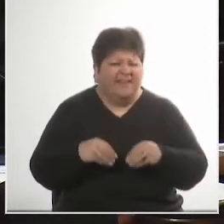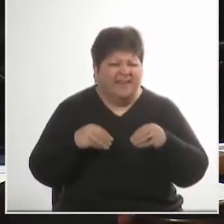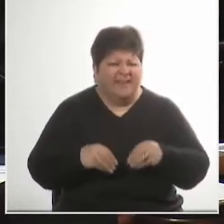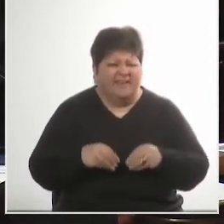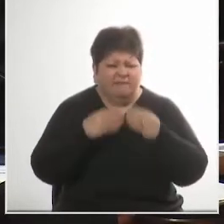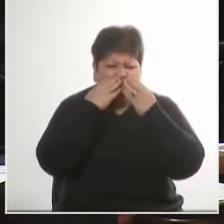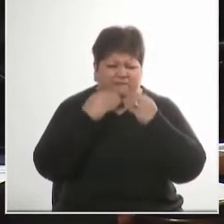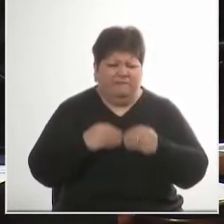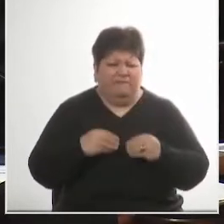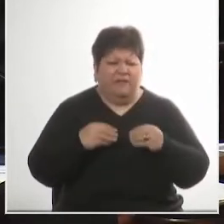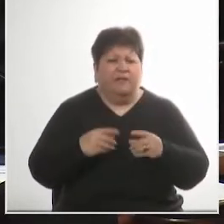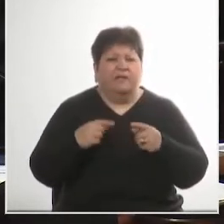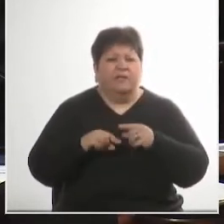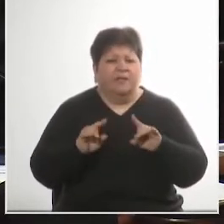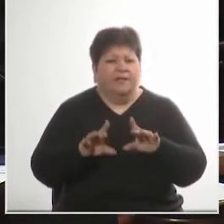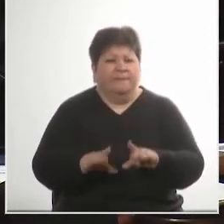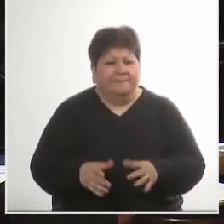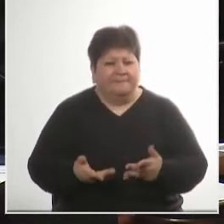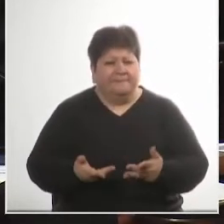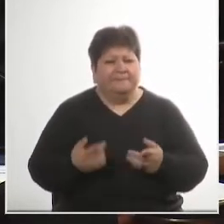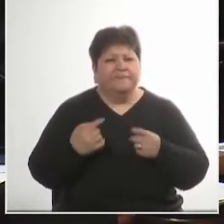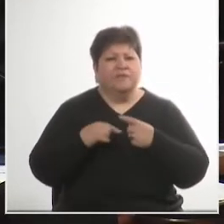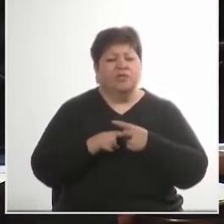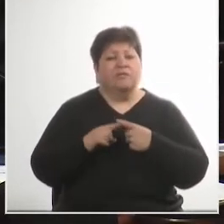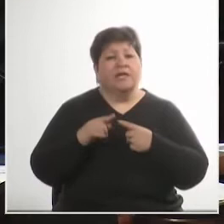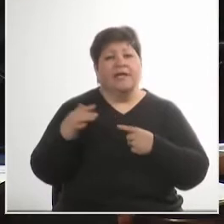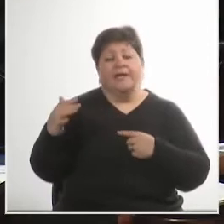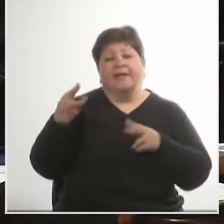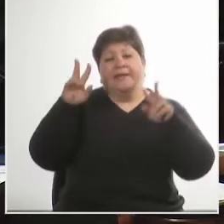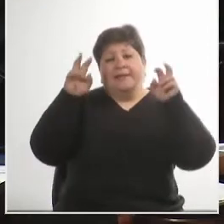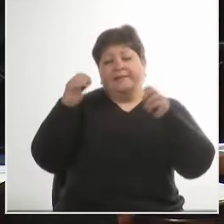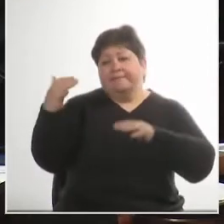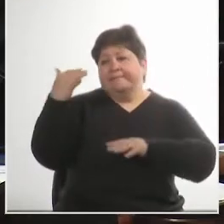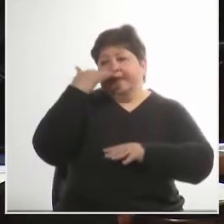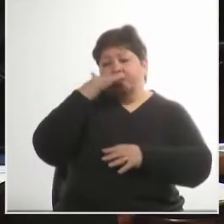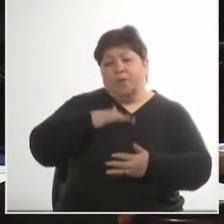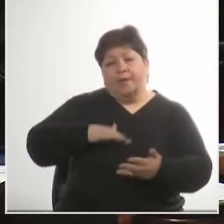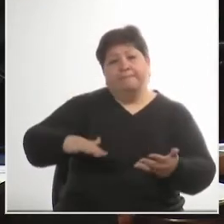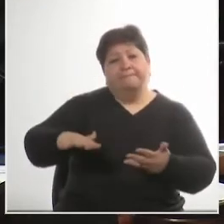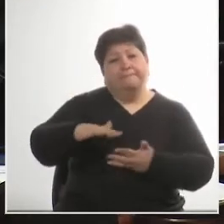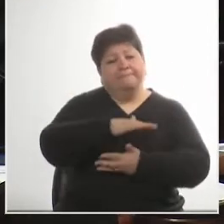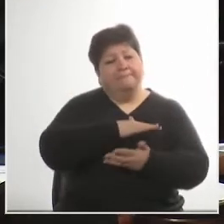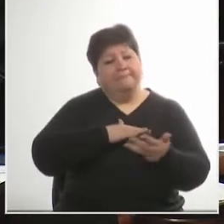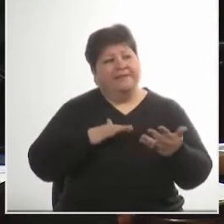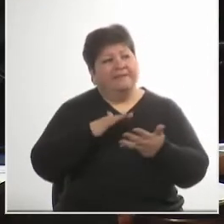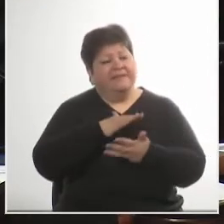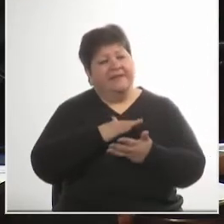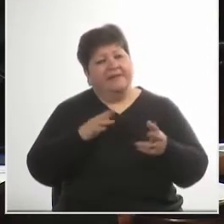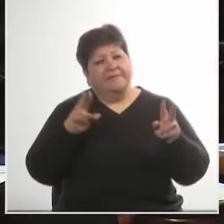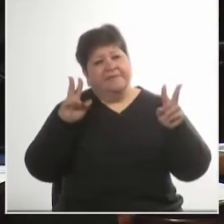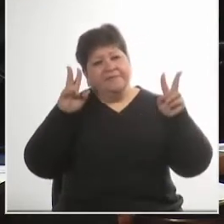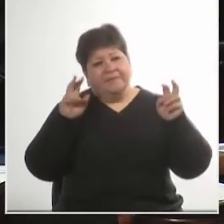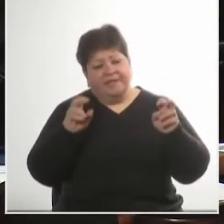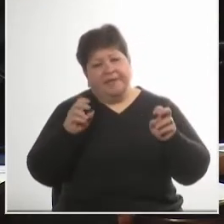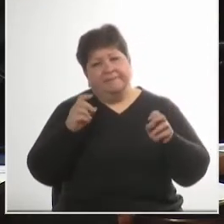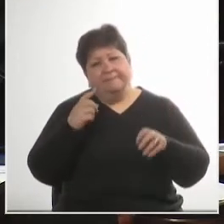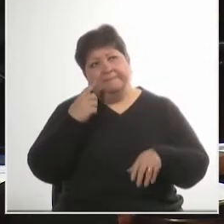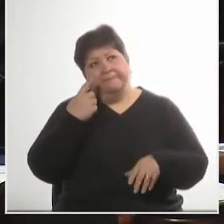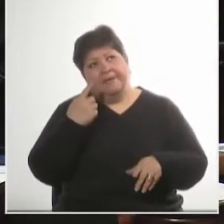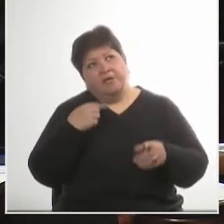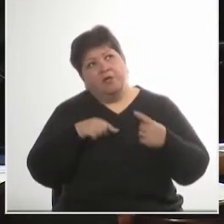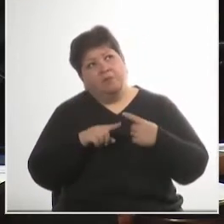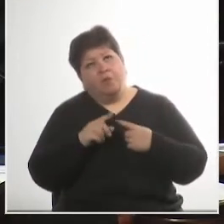Pero también es cierto que el tema medioambiental es un tema utilizado como pretexto por